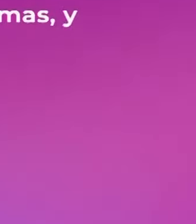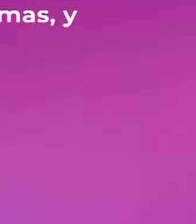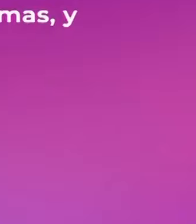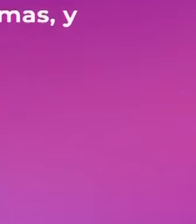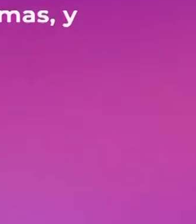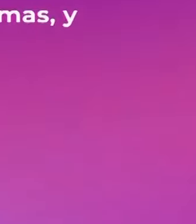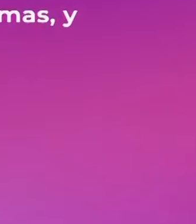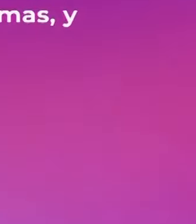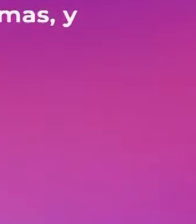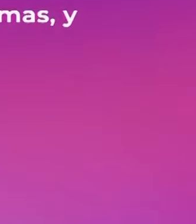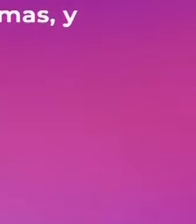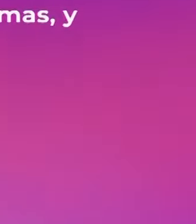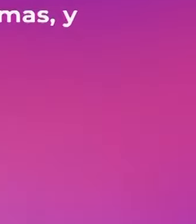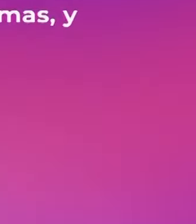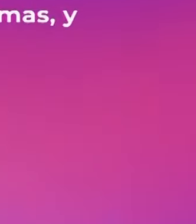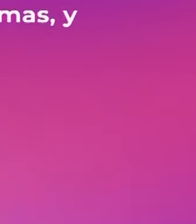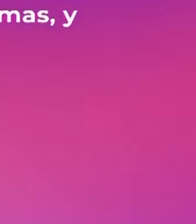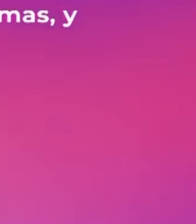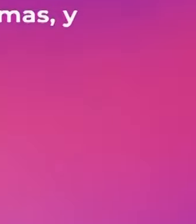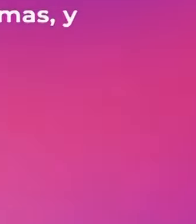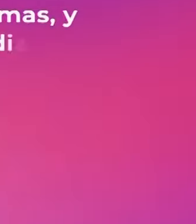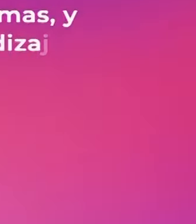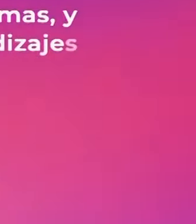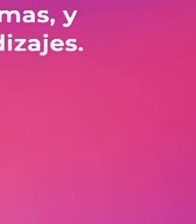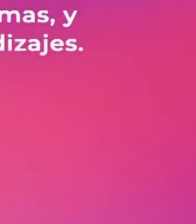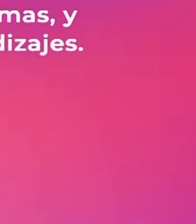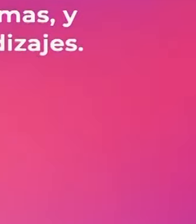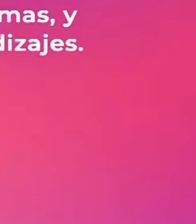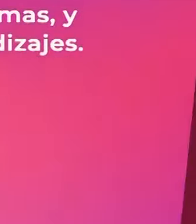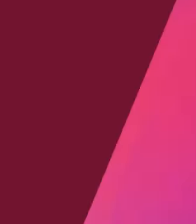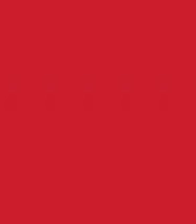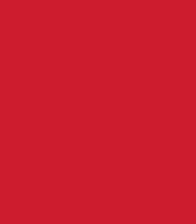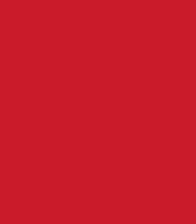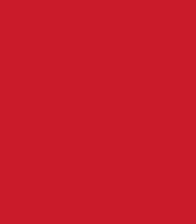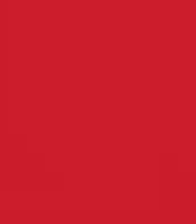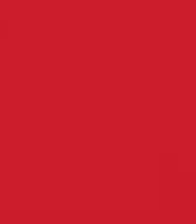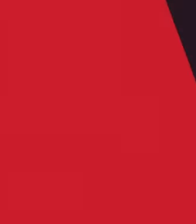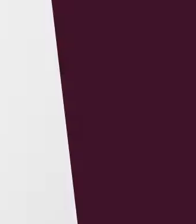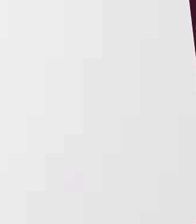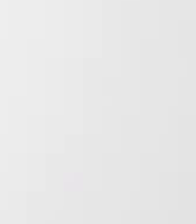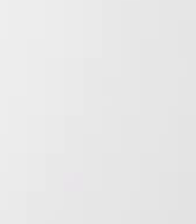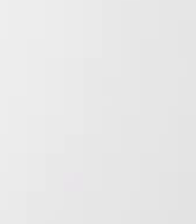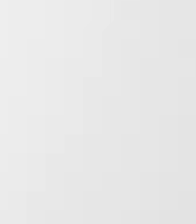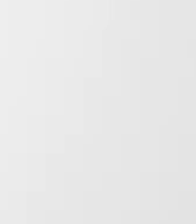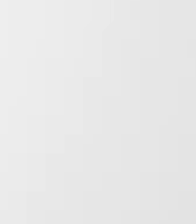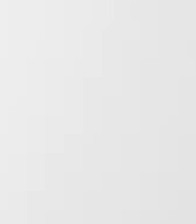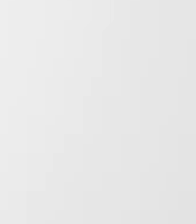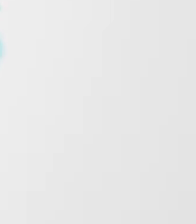programas y además encontrarás actividades para fortalecer tus aprendizajes.